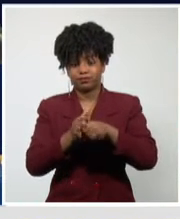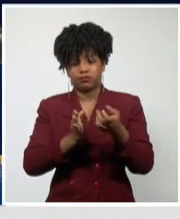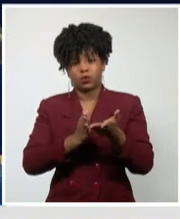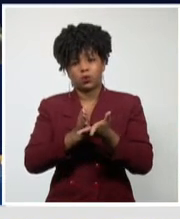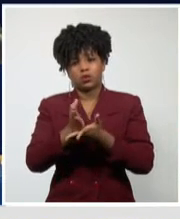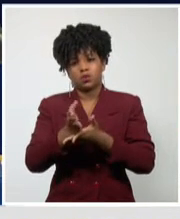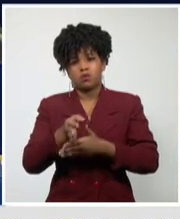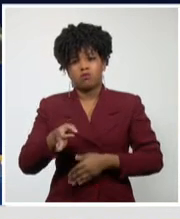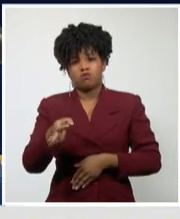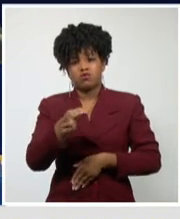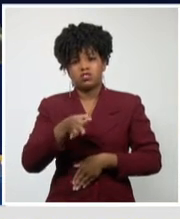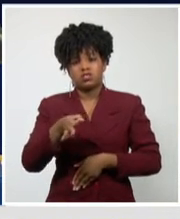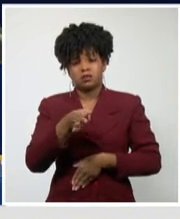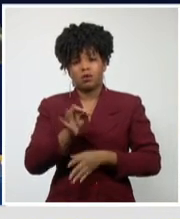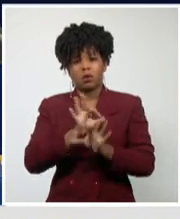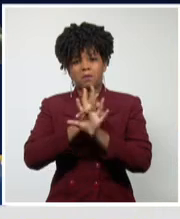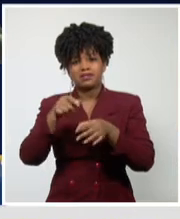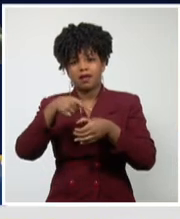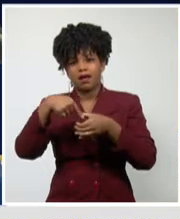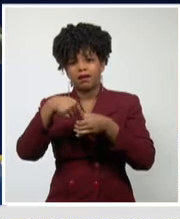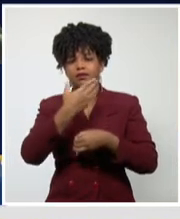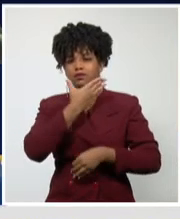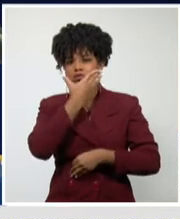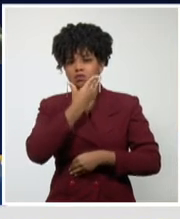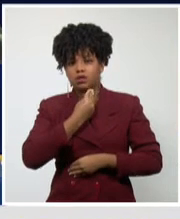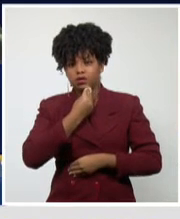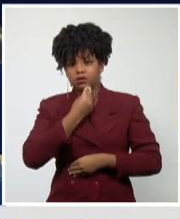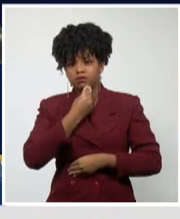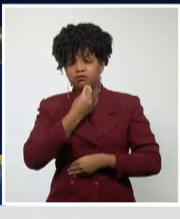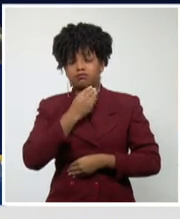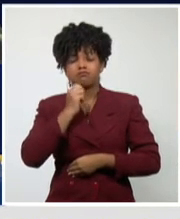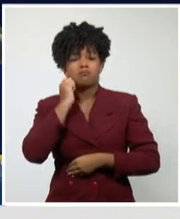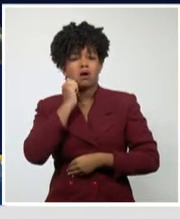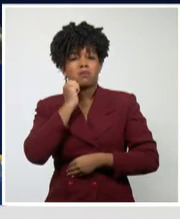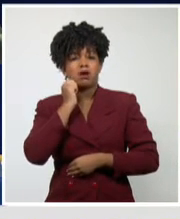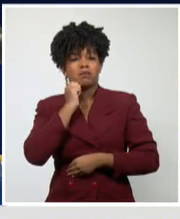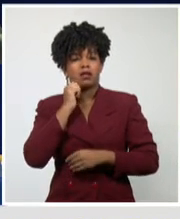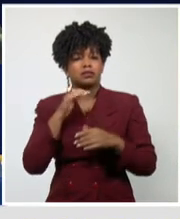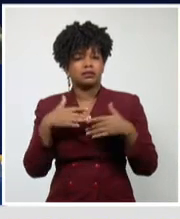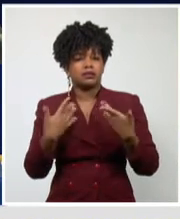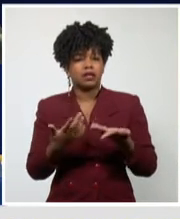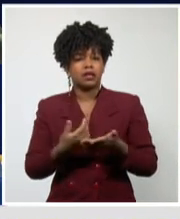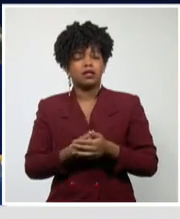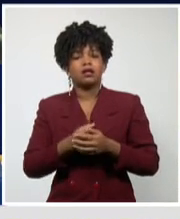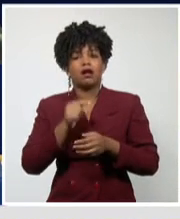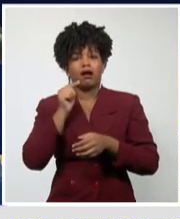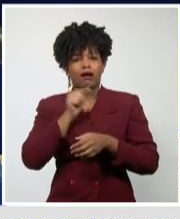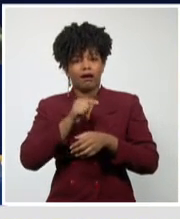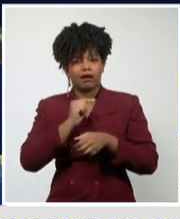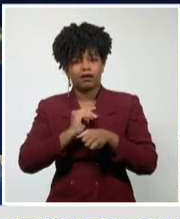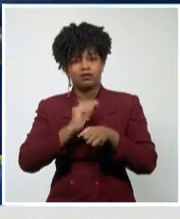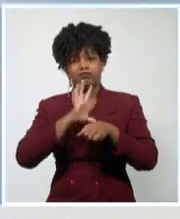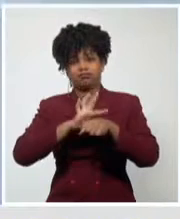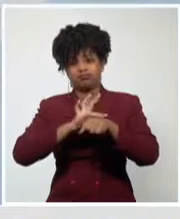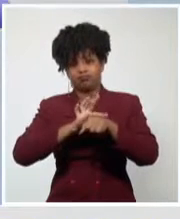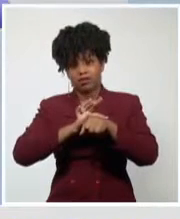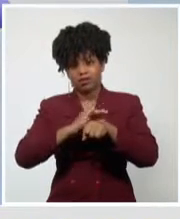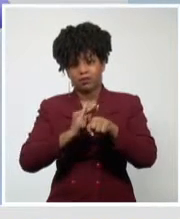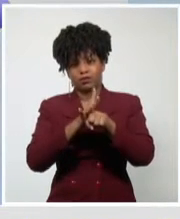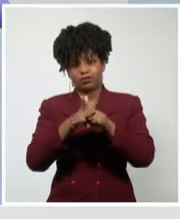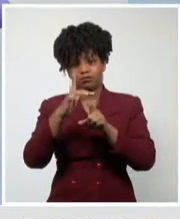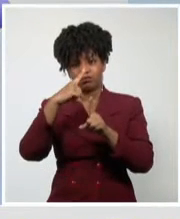municipio especial Isla de la Juventud el de mayor tasa de incidencia de casos positivos de COVID